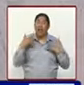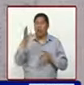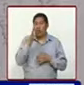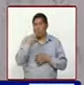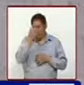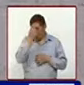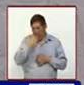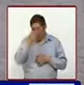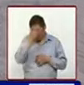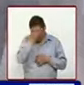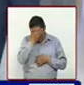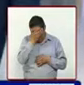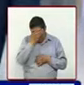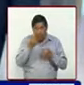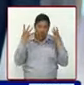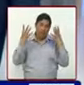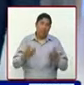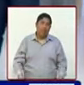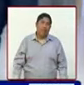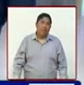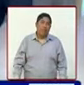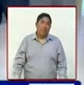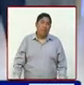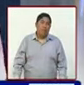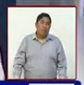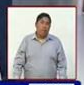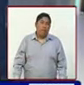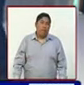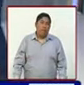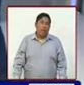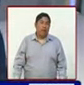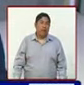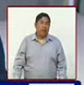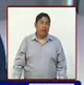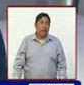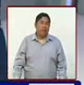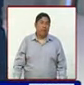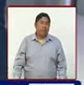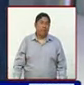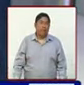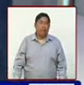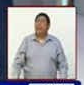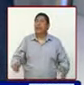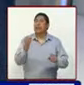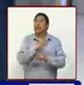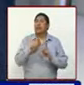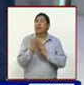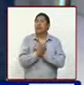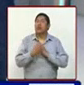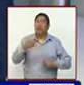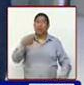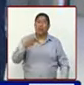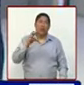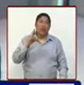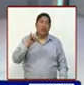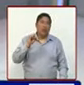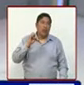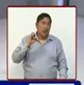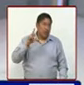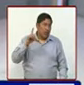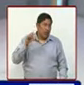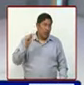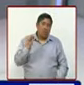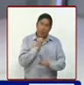con lágrimas en los ojos. Compañeros. Bien, José, nos llega al corazón la situación de Briselda, pero también